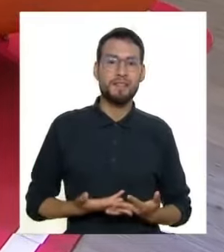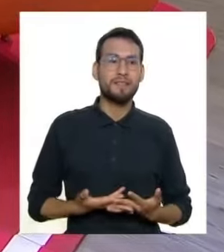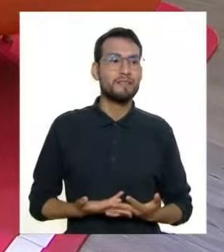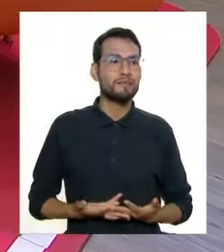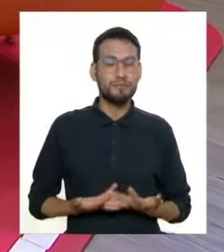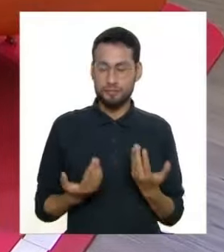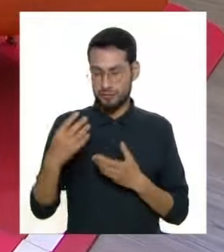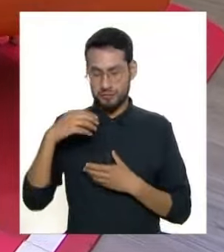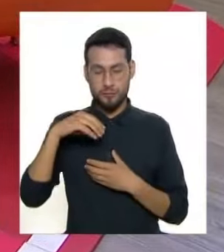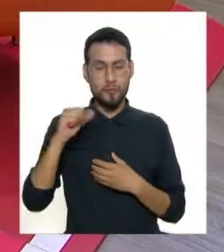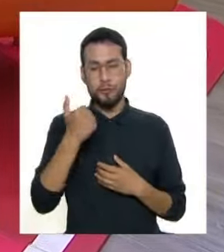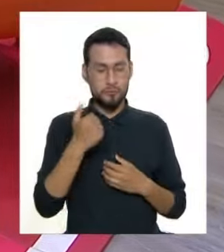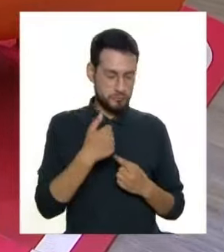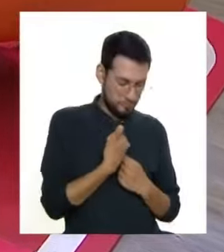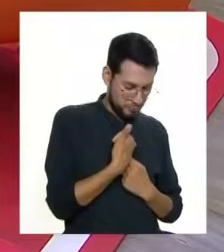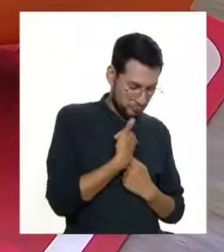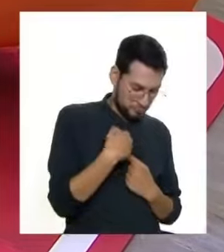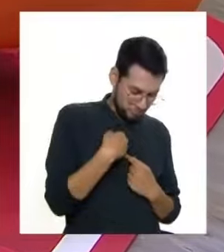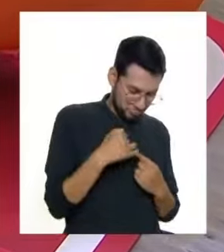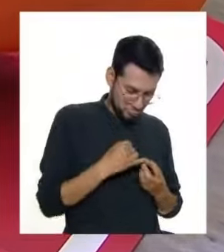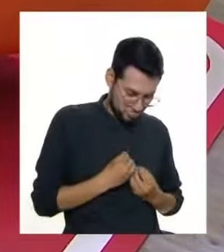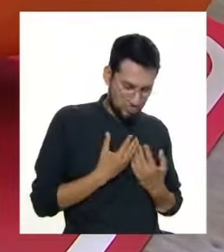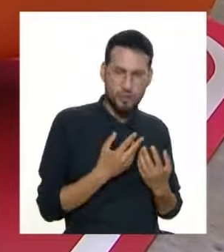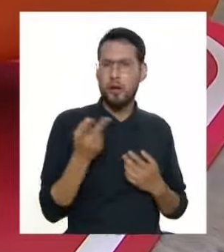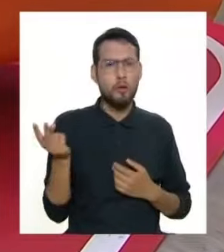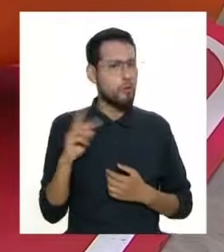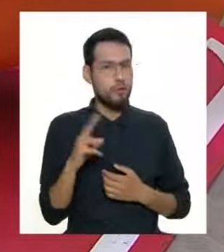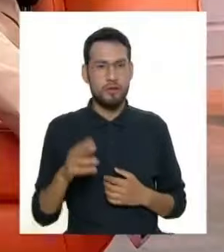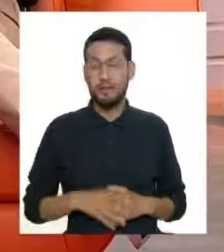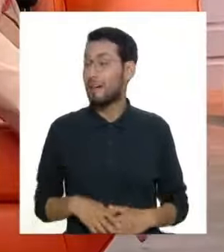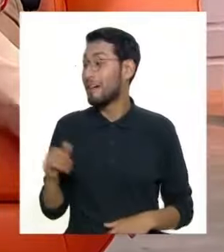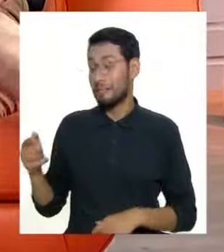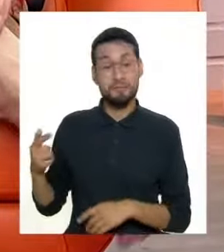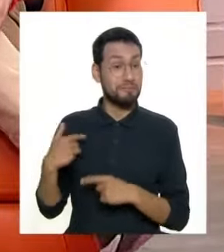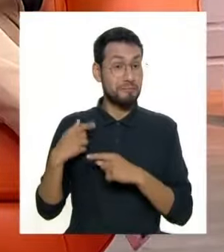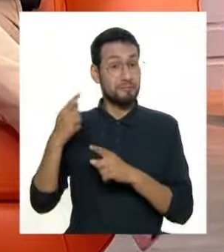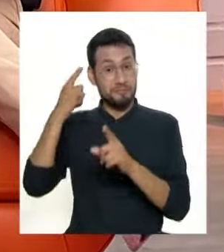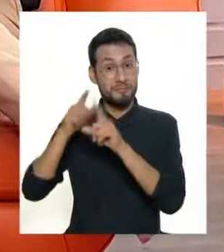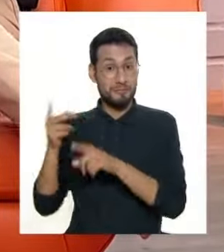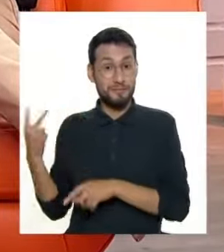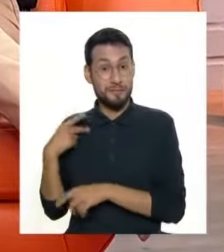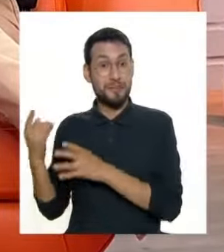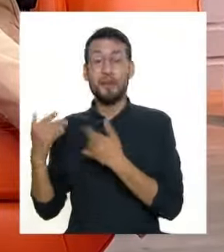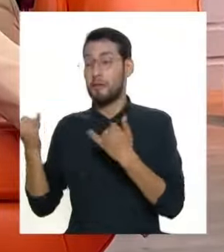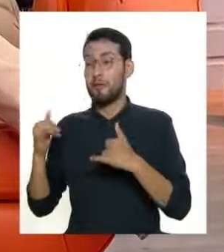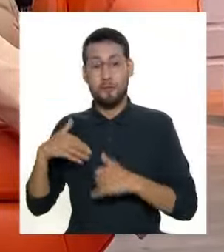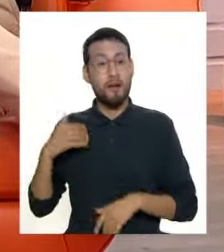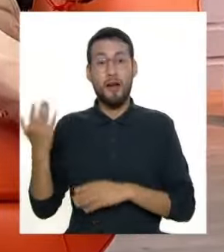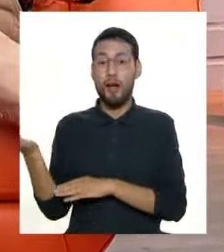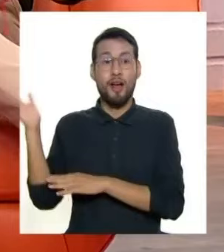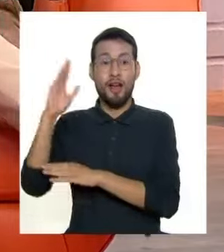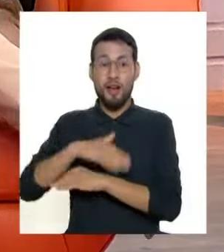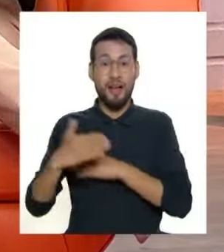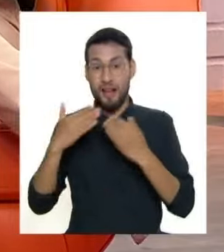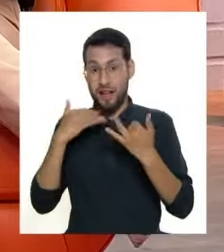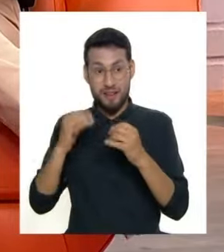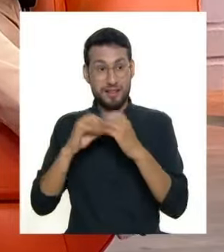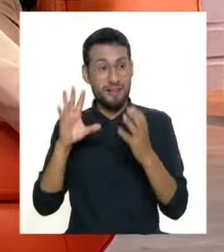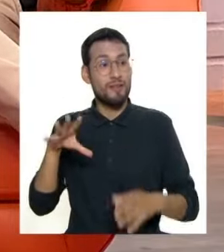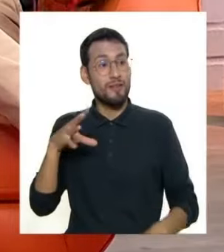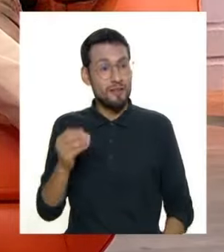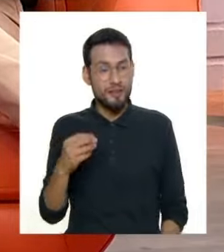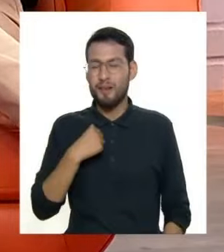digamos, con ellas mismas, ¿no? Y es que yo creo que acá, y la Uchi no me va a dejar mentir, nos podríamos quedar el día entero conversando sobre esto, porque es